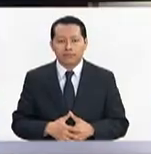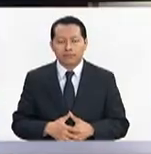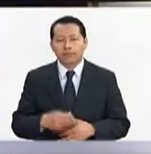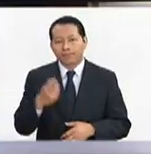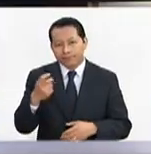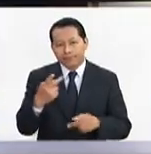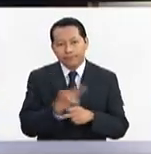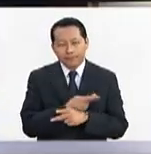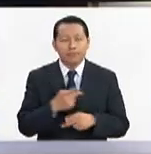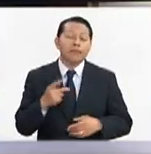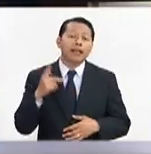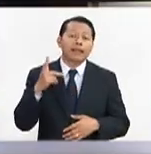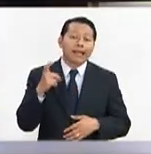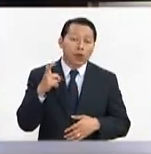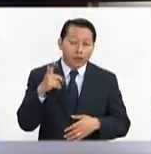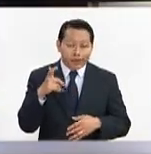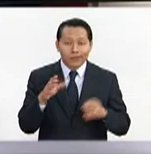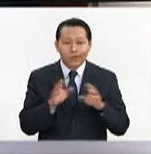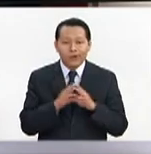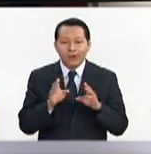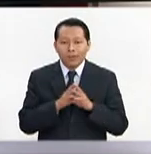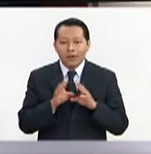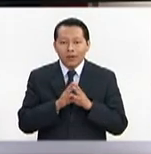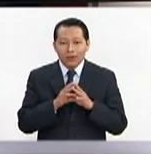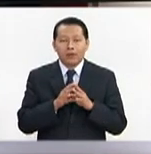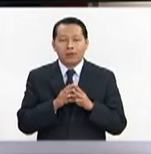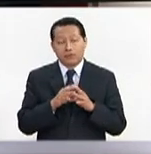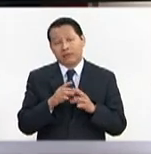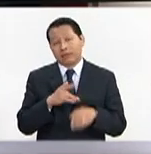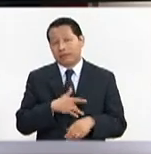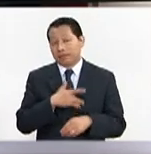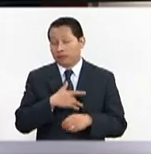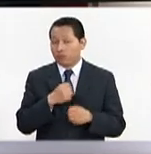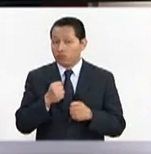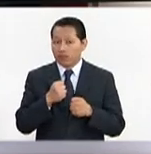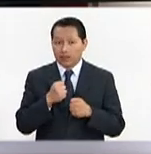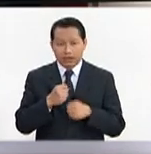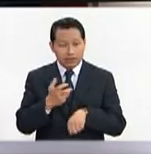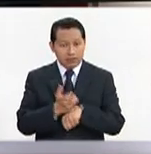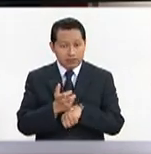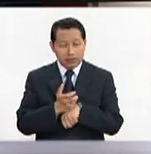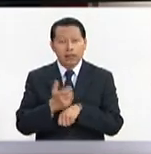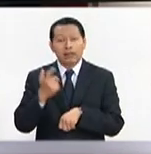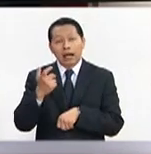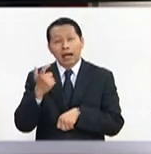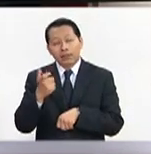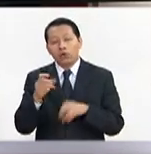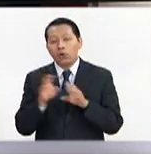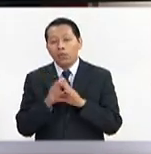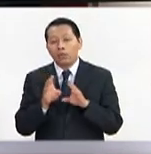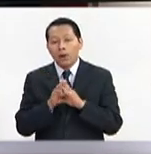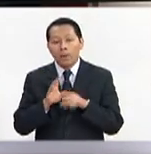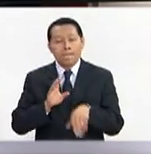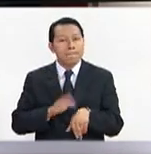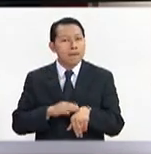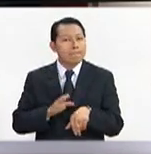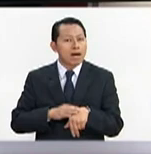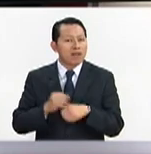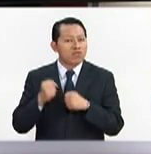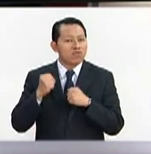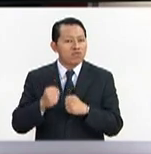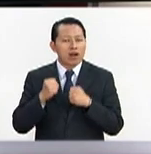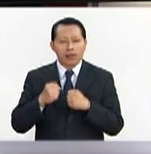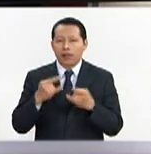Así las cosas. El tiroteo conmocionó a todos los Estados Unidos principalmente. El ataque fue considerado como el más mortífero